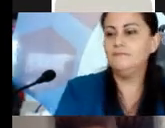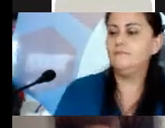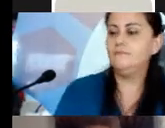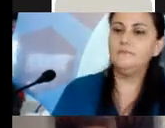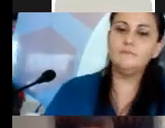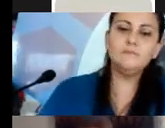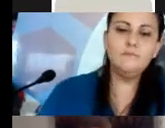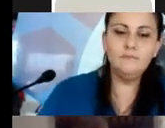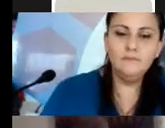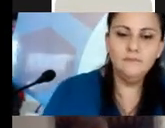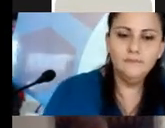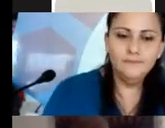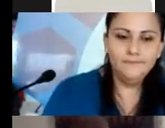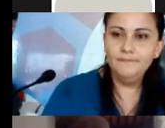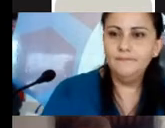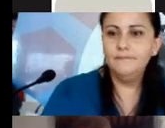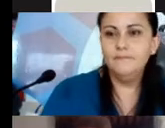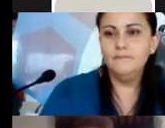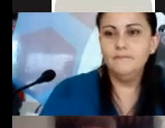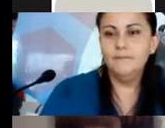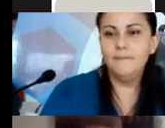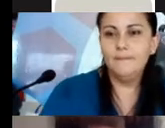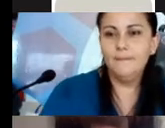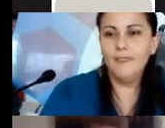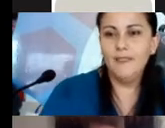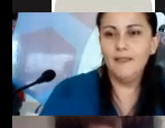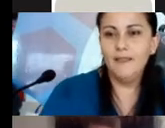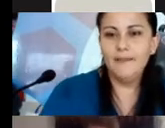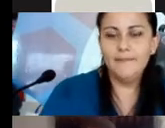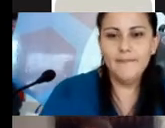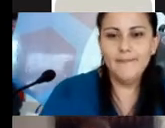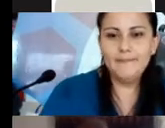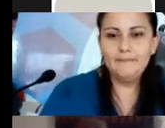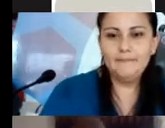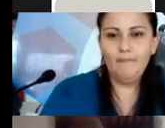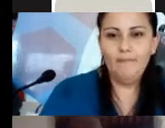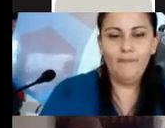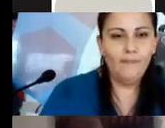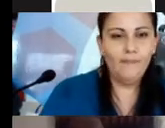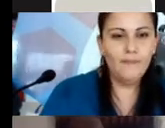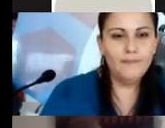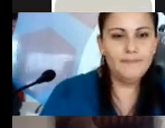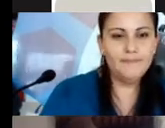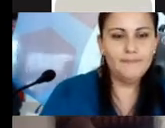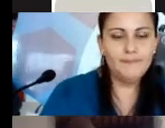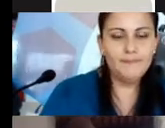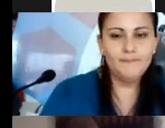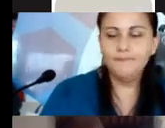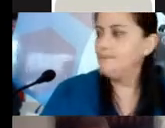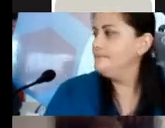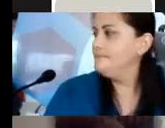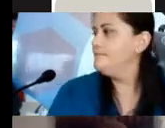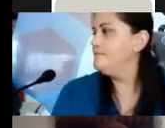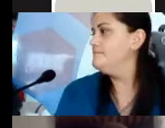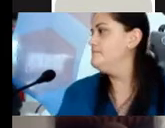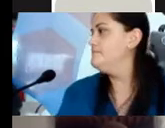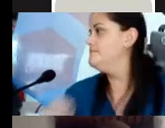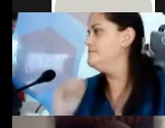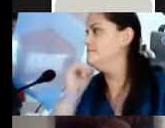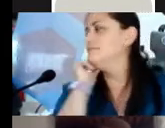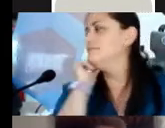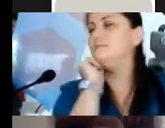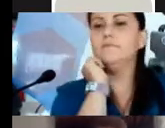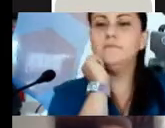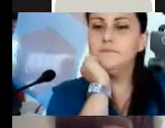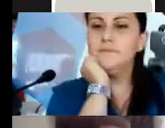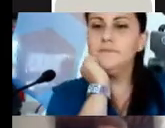parálisis cerebral infantil la opción B no va a funcionar tan fácilmente. Esa opción B es seguramente para cómo la madre tiene que